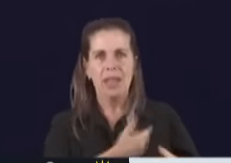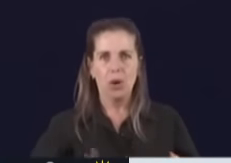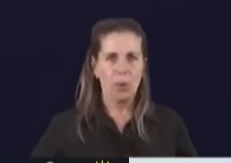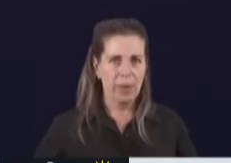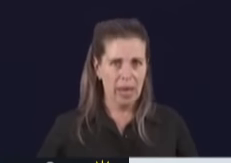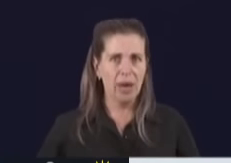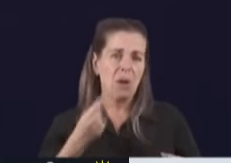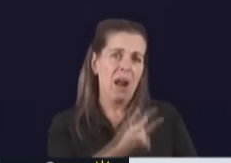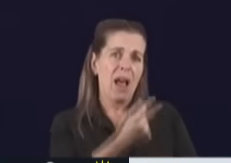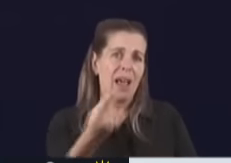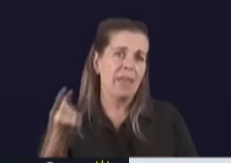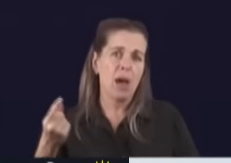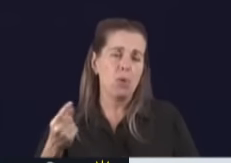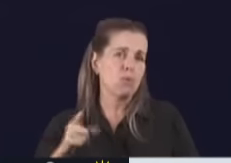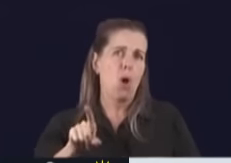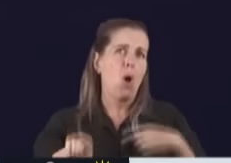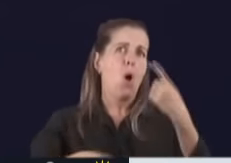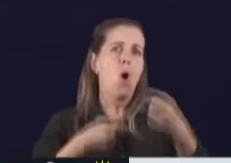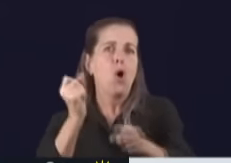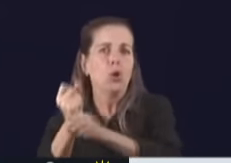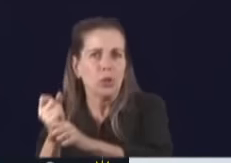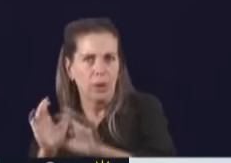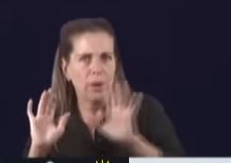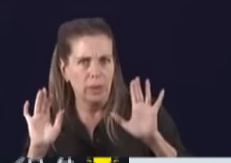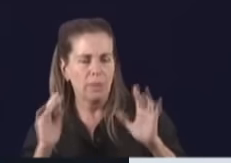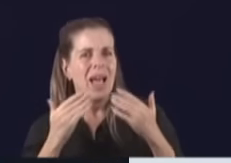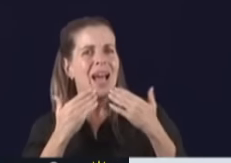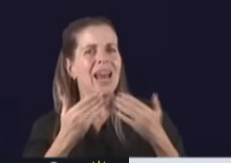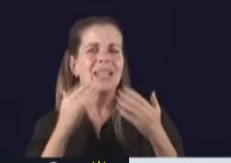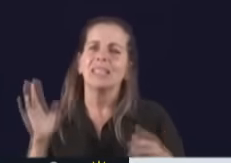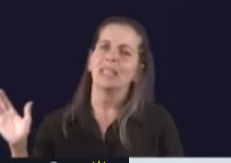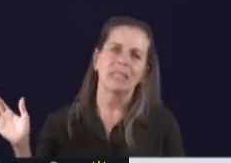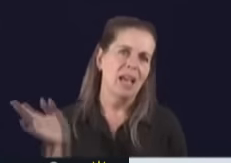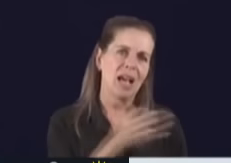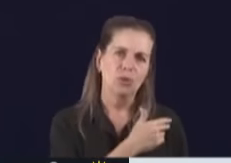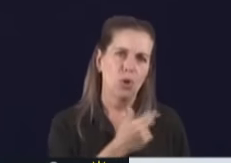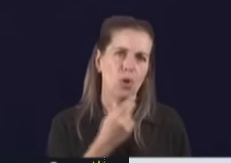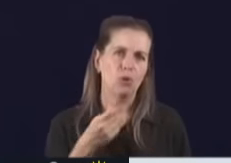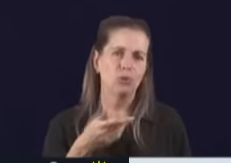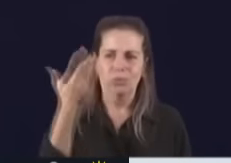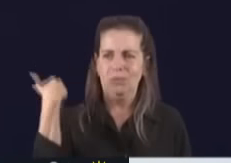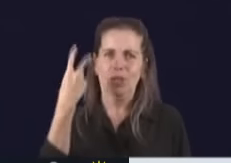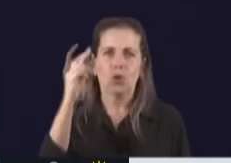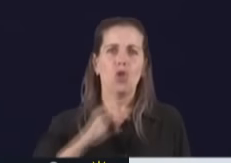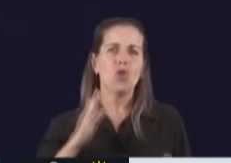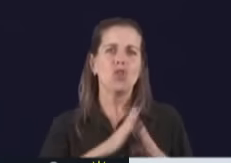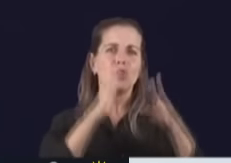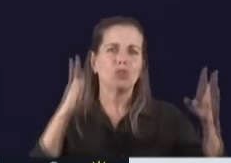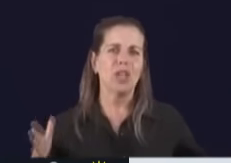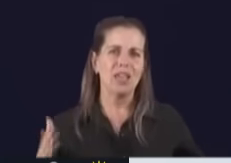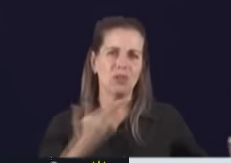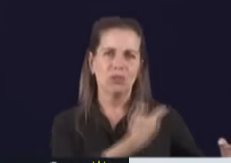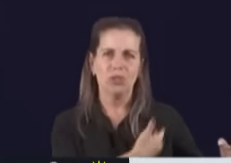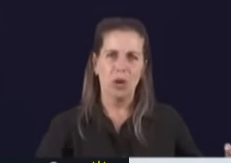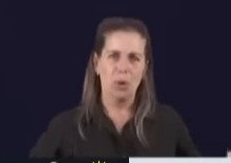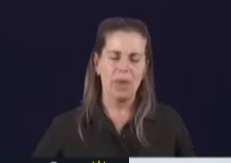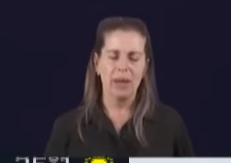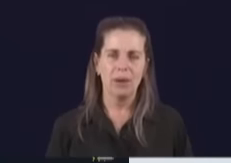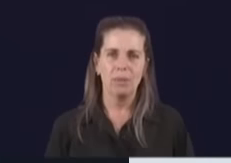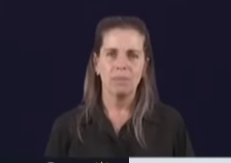destinos en otros lados, han colaborado y han dejado su huella en estos 2 años de gestión.